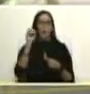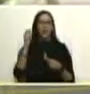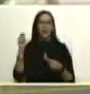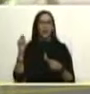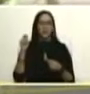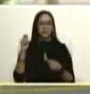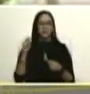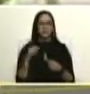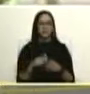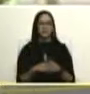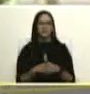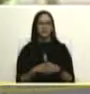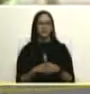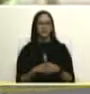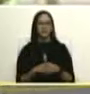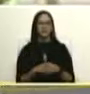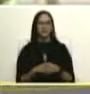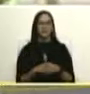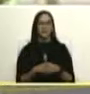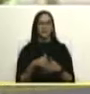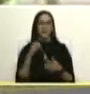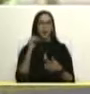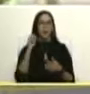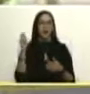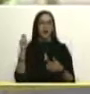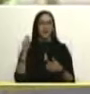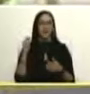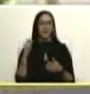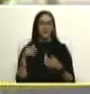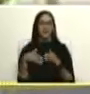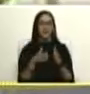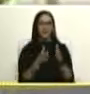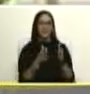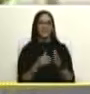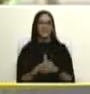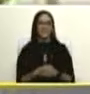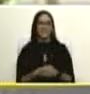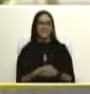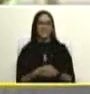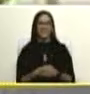del Tuy. A Ocumare, de la costa del río.